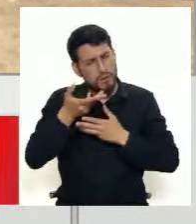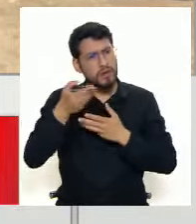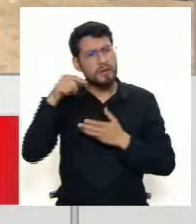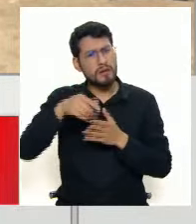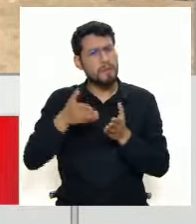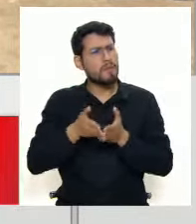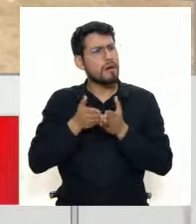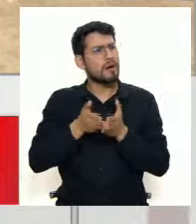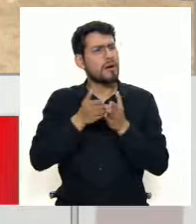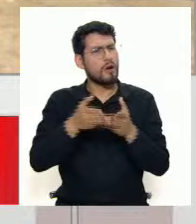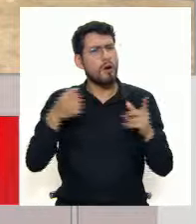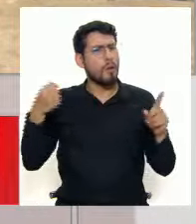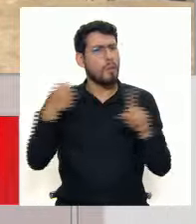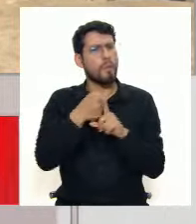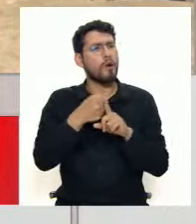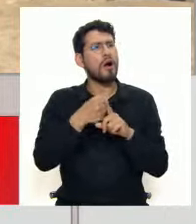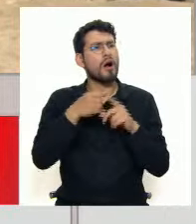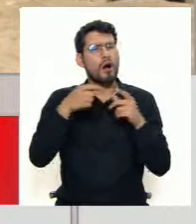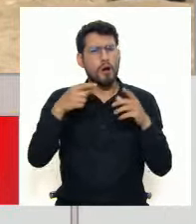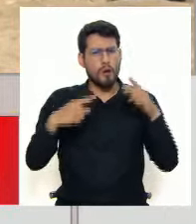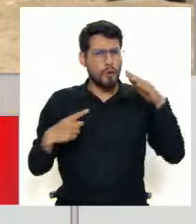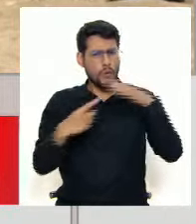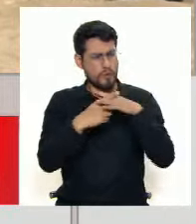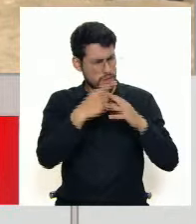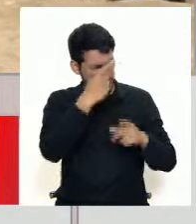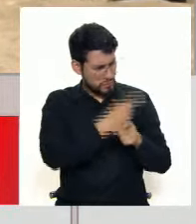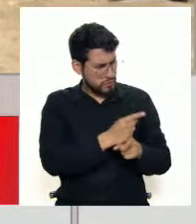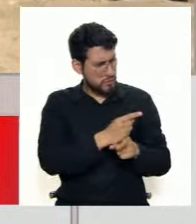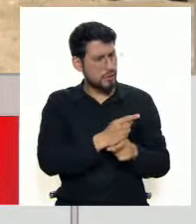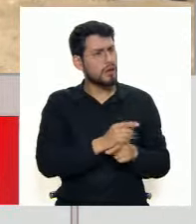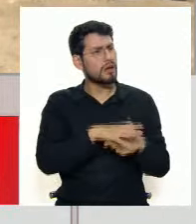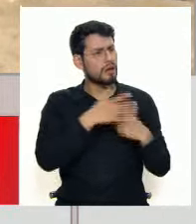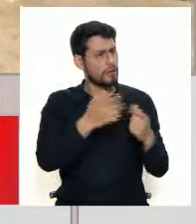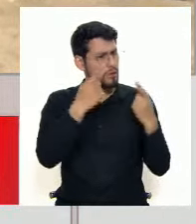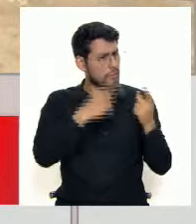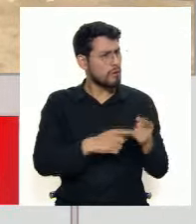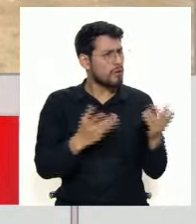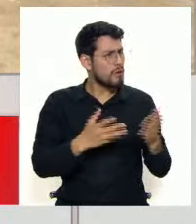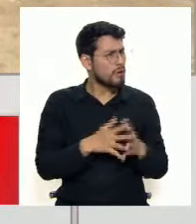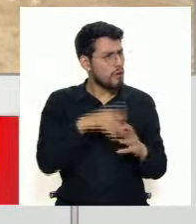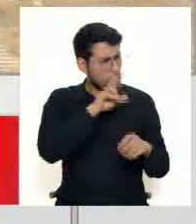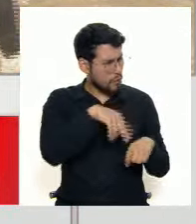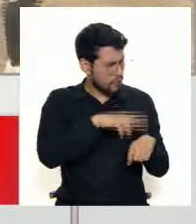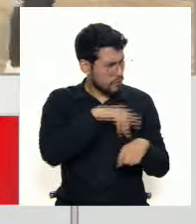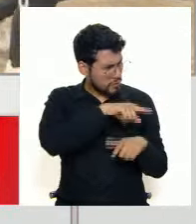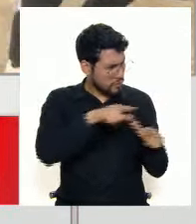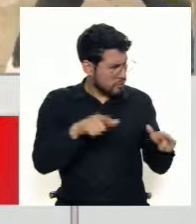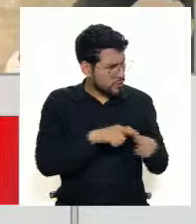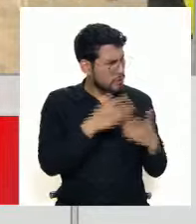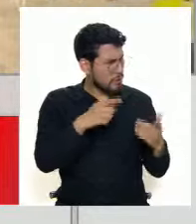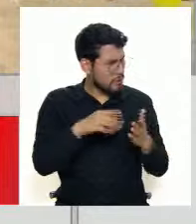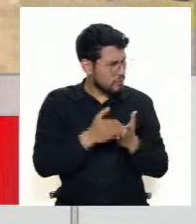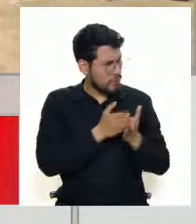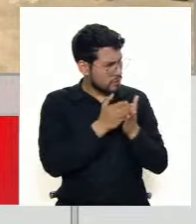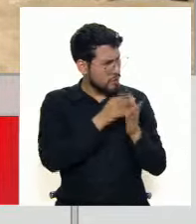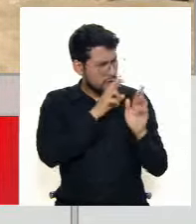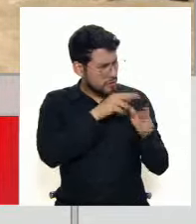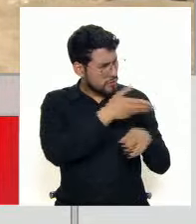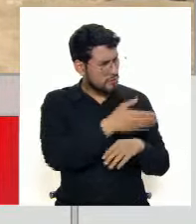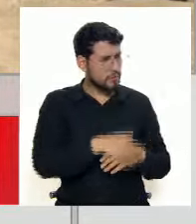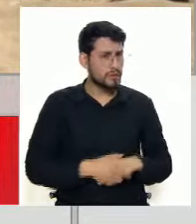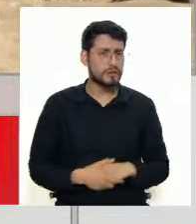que esta embarcación ha chocado con algunos troncos, ¿esto es verdad? ¿Esto se produce habitualmente en esta zona cuando se navega por estos